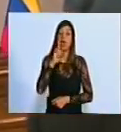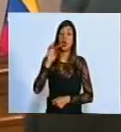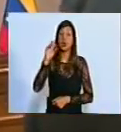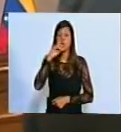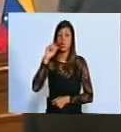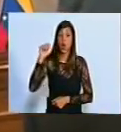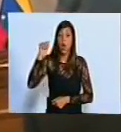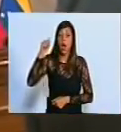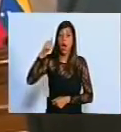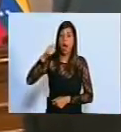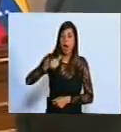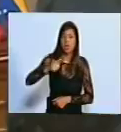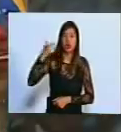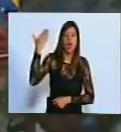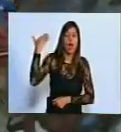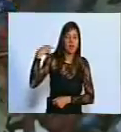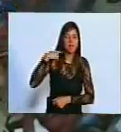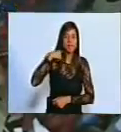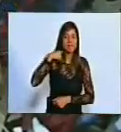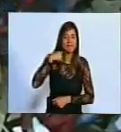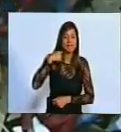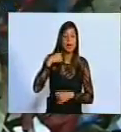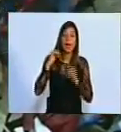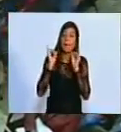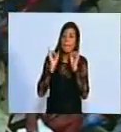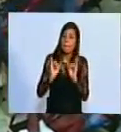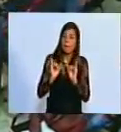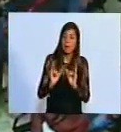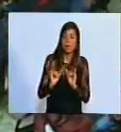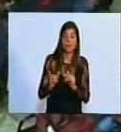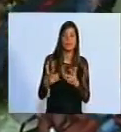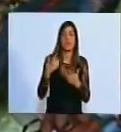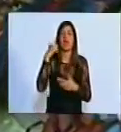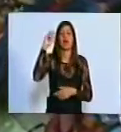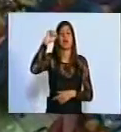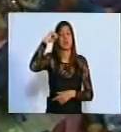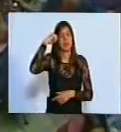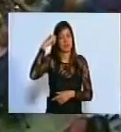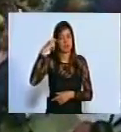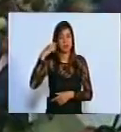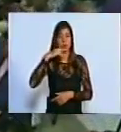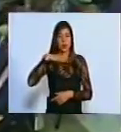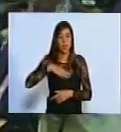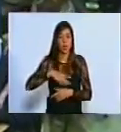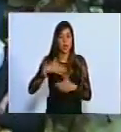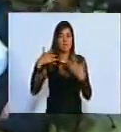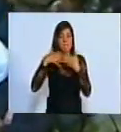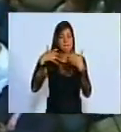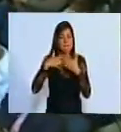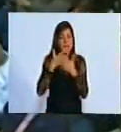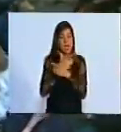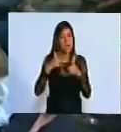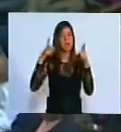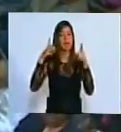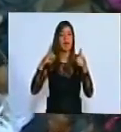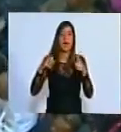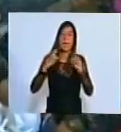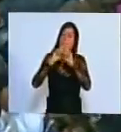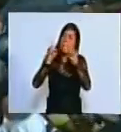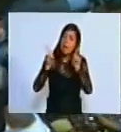años ocurrió este hecho que estamos conmemorando. Pero habría que preguntarse por qué